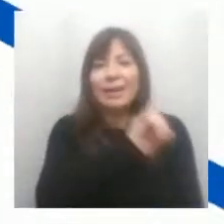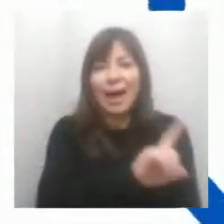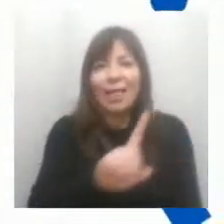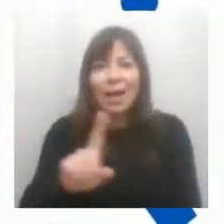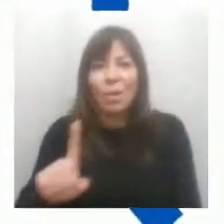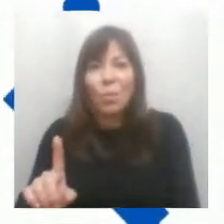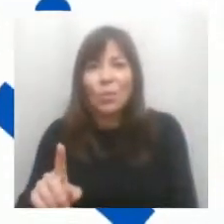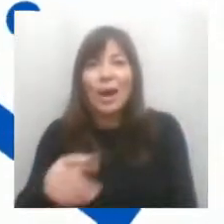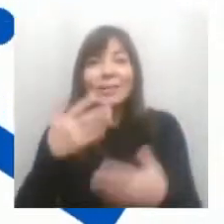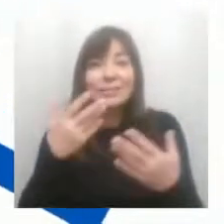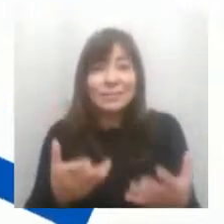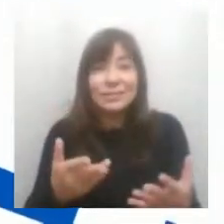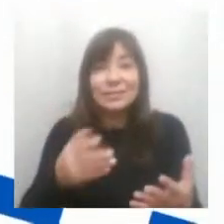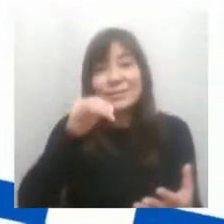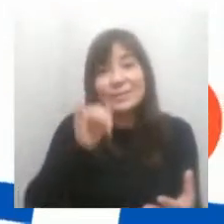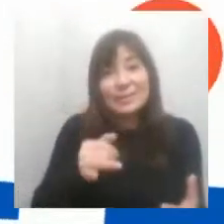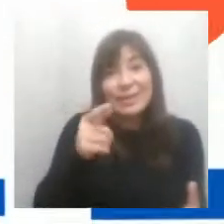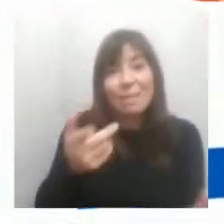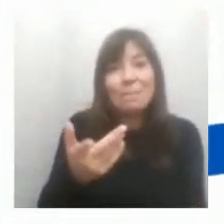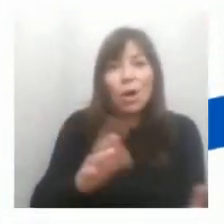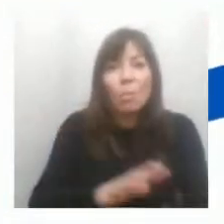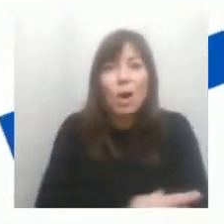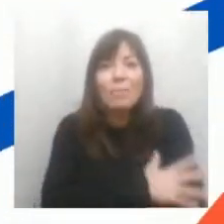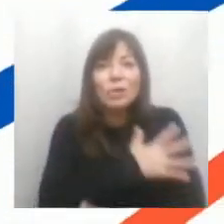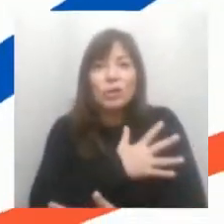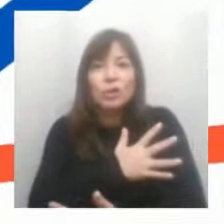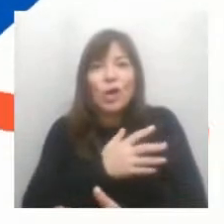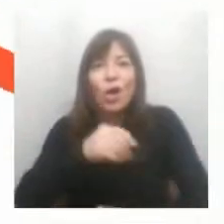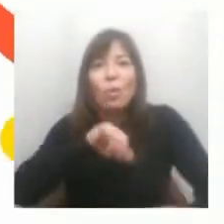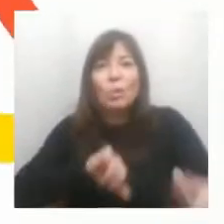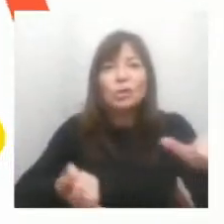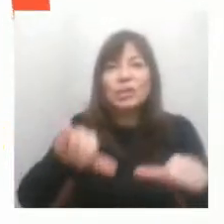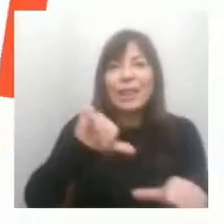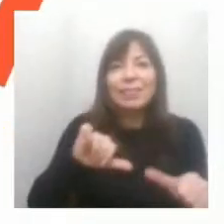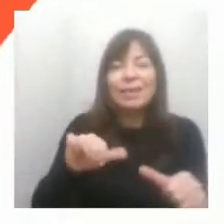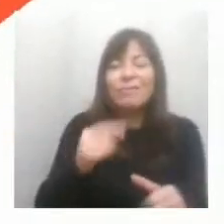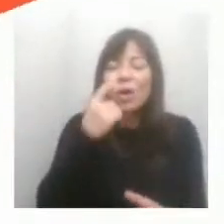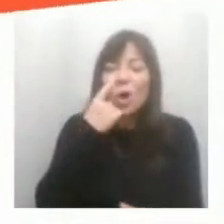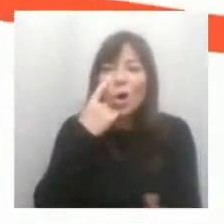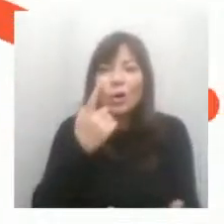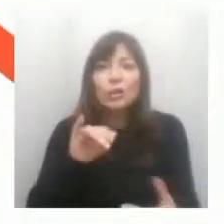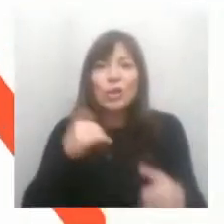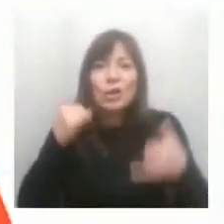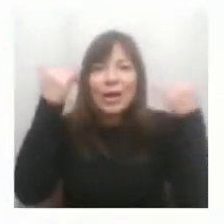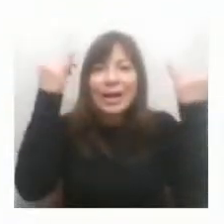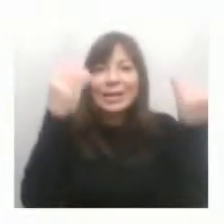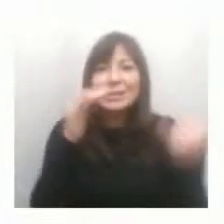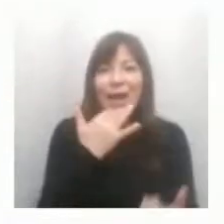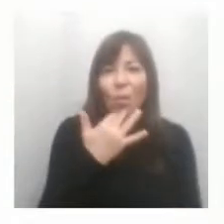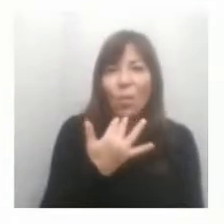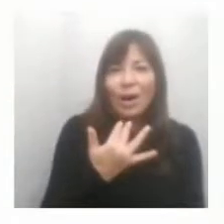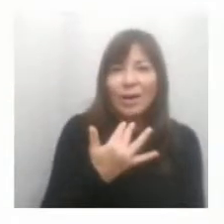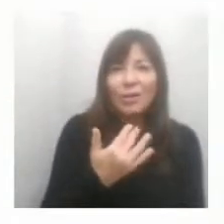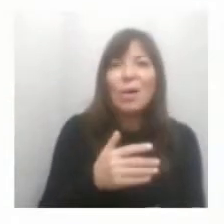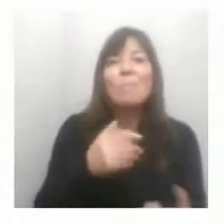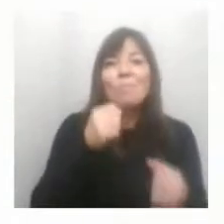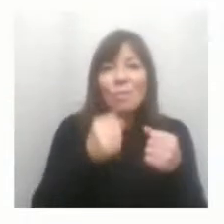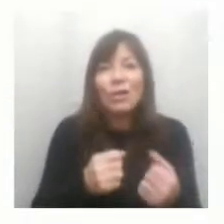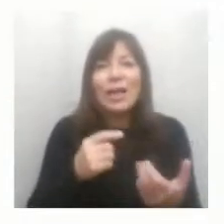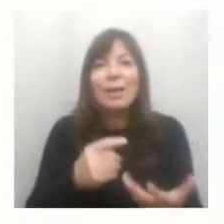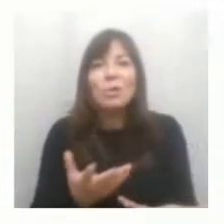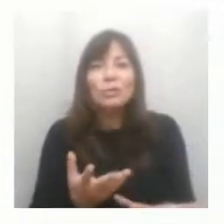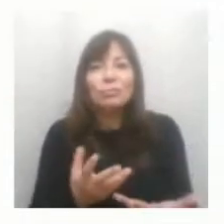sea siempre desde la emocionalidad, desde la sorpresa, el asombro, la risa y el juego. De este modo creemos que podemos estimular la inquietud